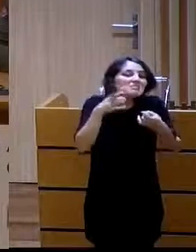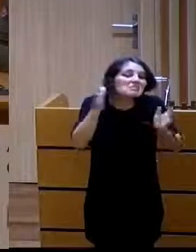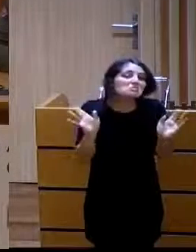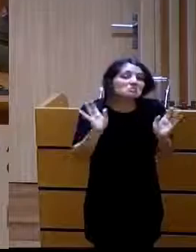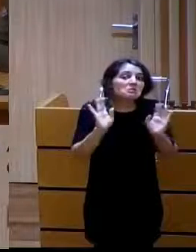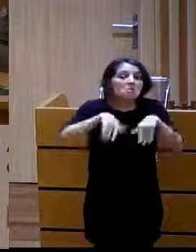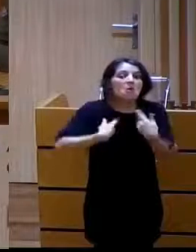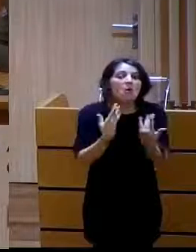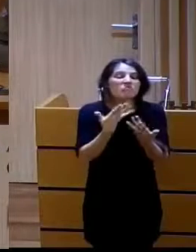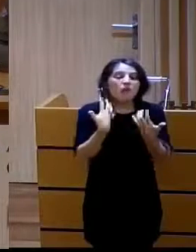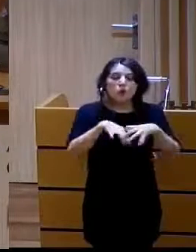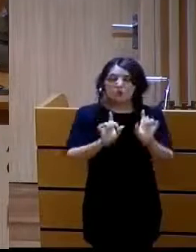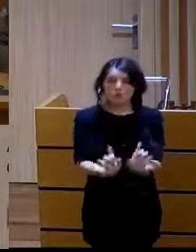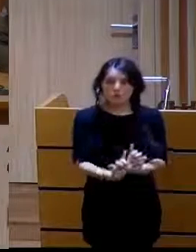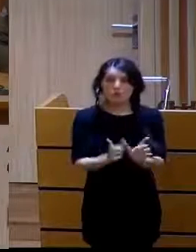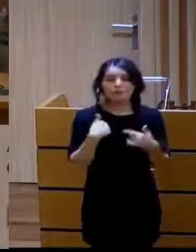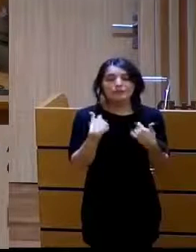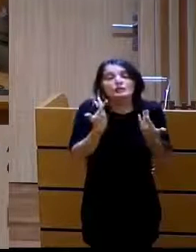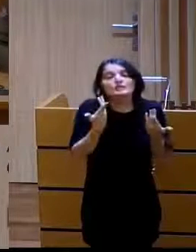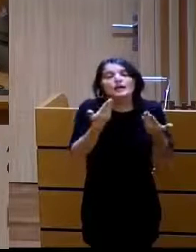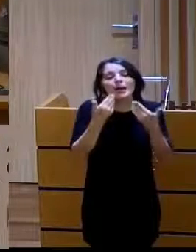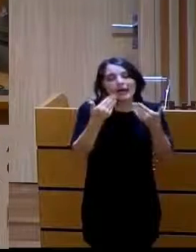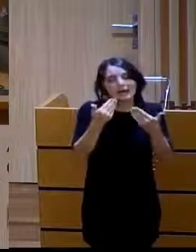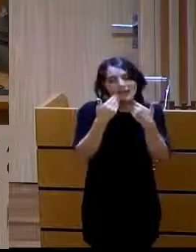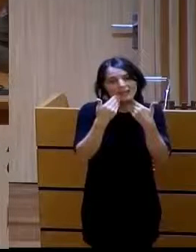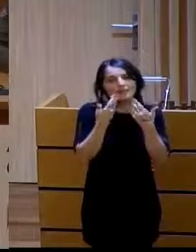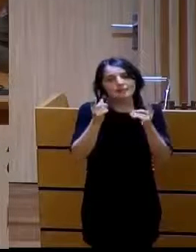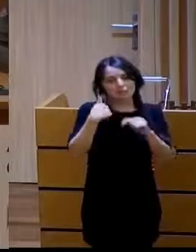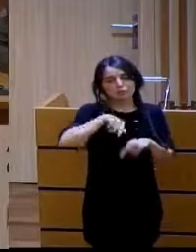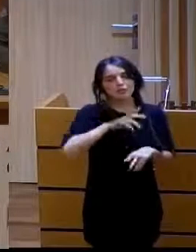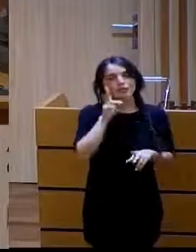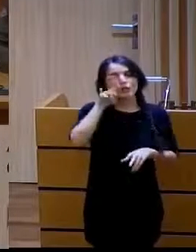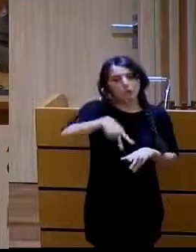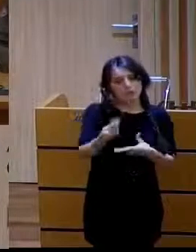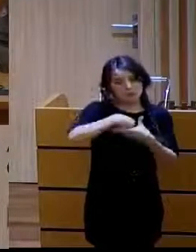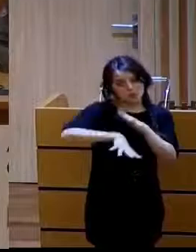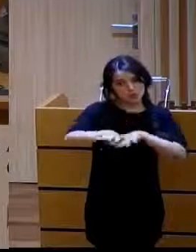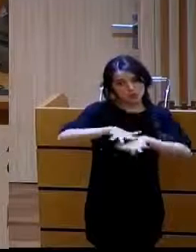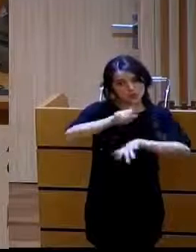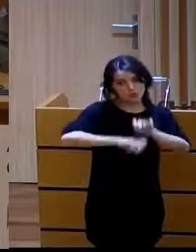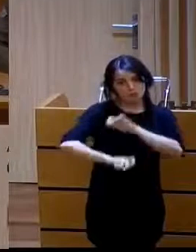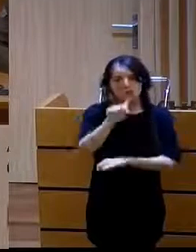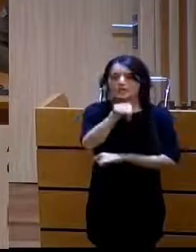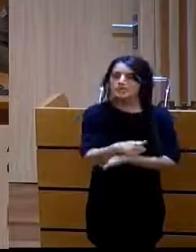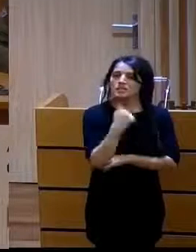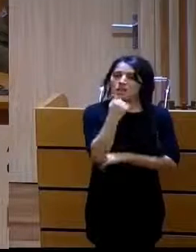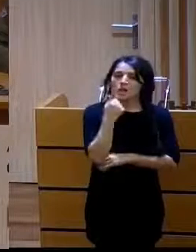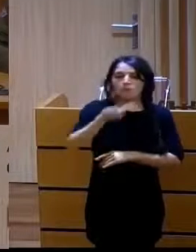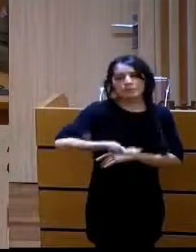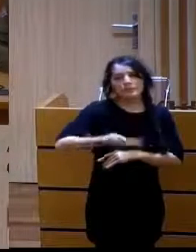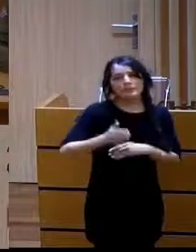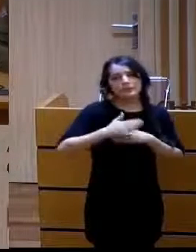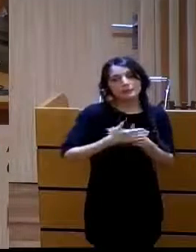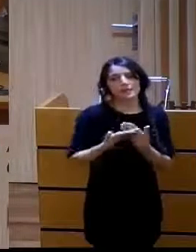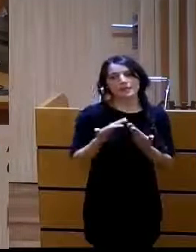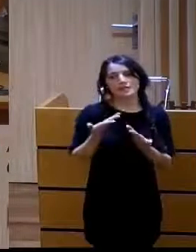que agradecerlo, y así lo hemos reconocido desde el movimiento asociativo, ha sido una punta de lanza para que la accesibilidad audiovisual esté en la agenda